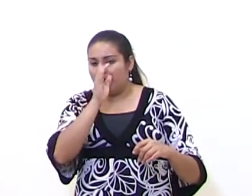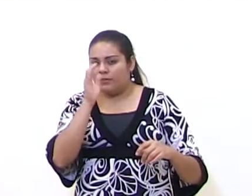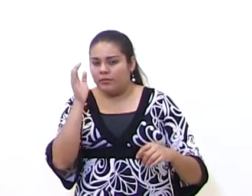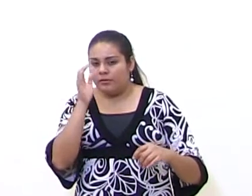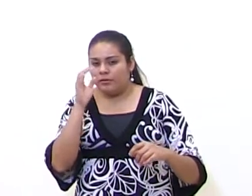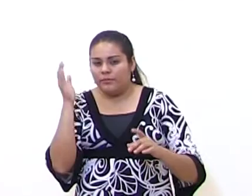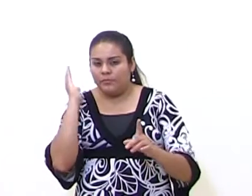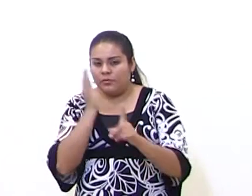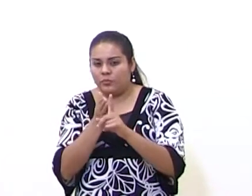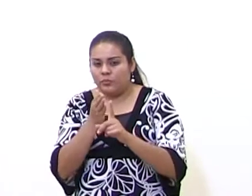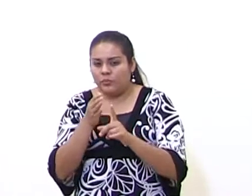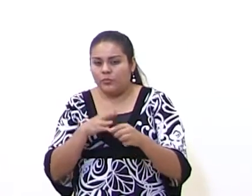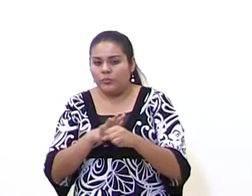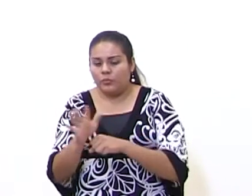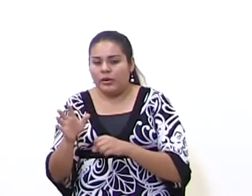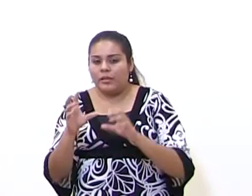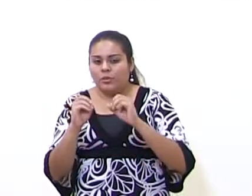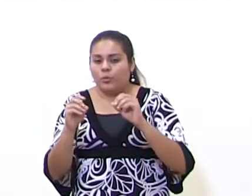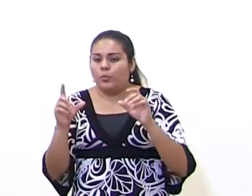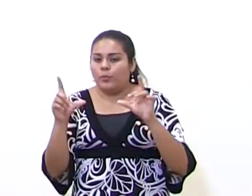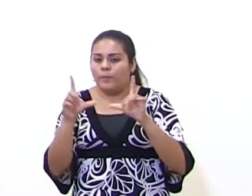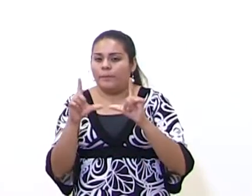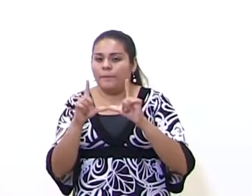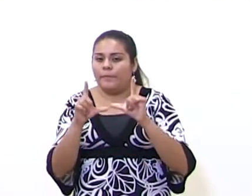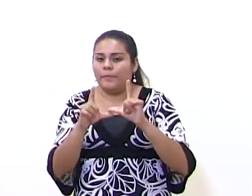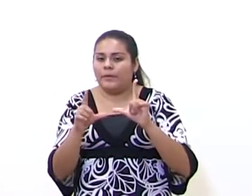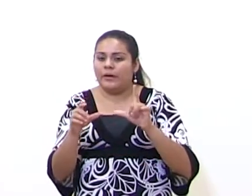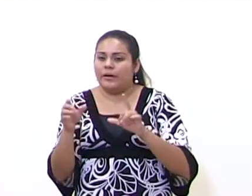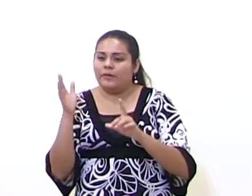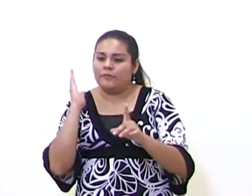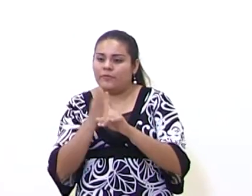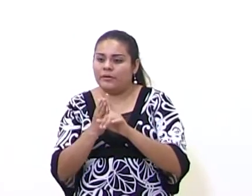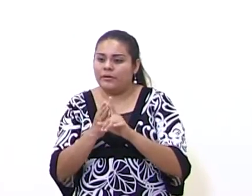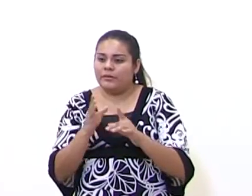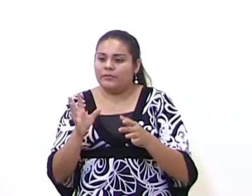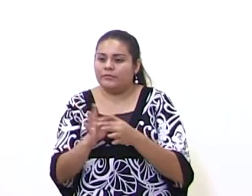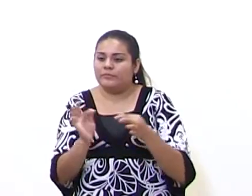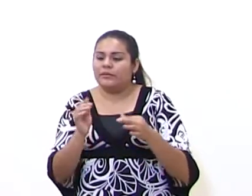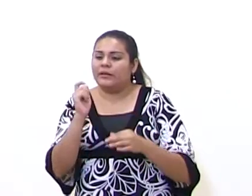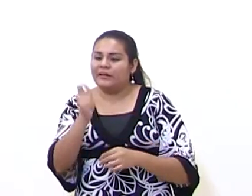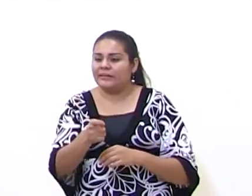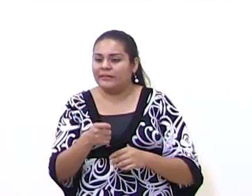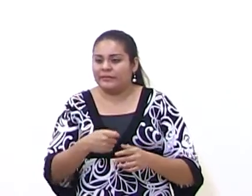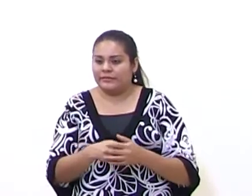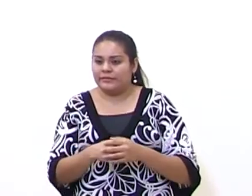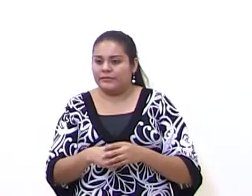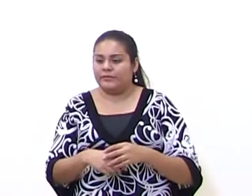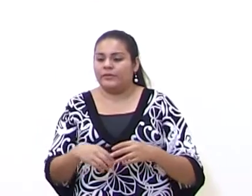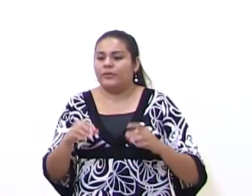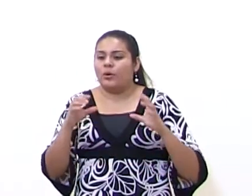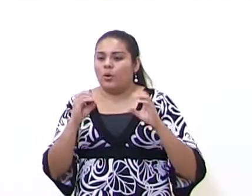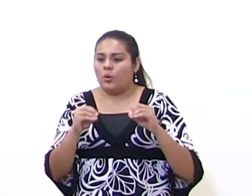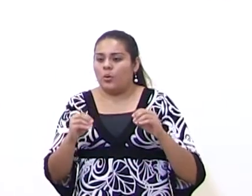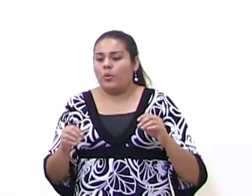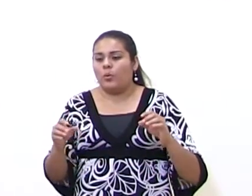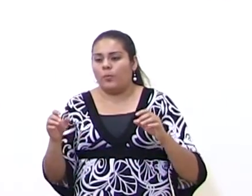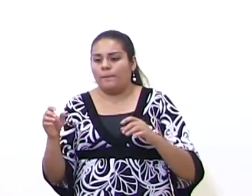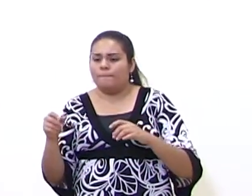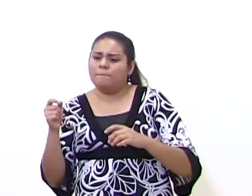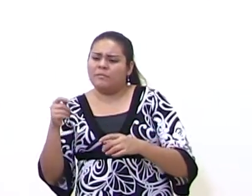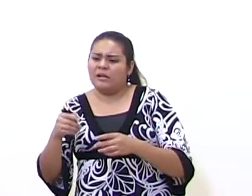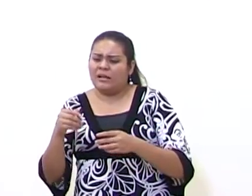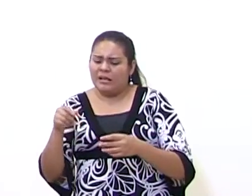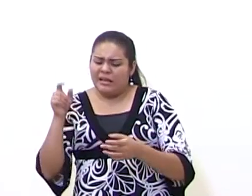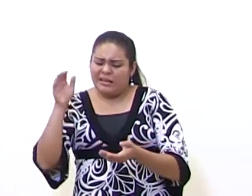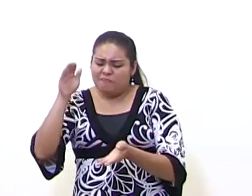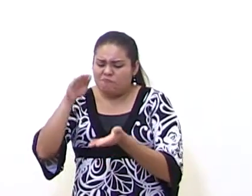padres o de tus vecinos fue el empaque, o bien por el contenido del producto, o bien